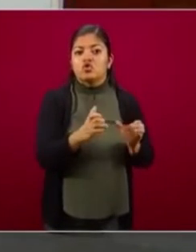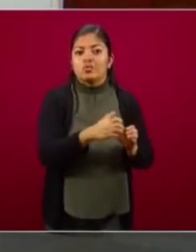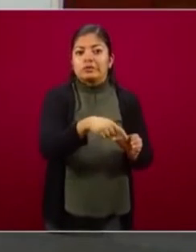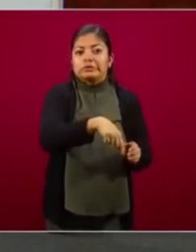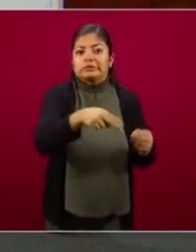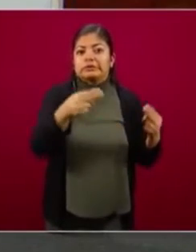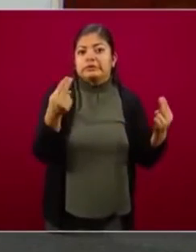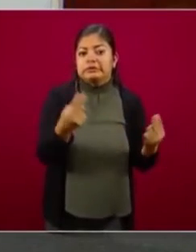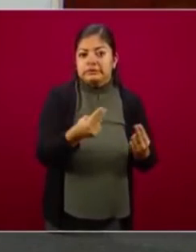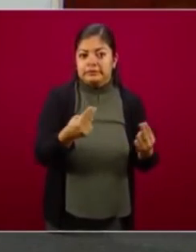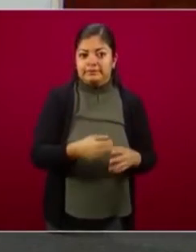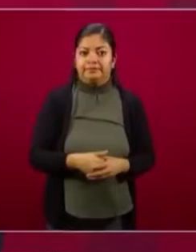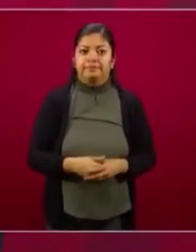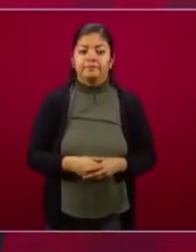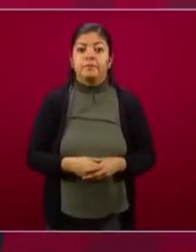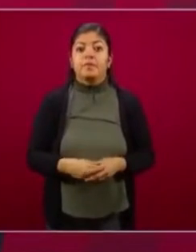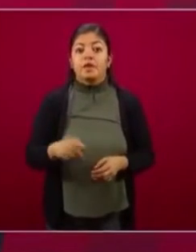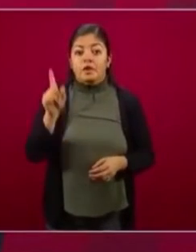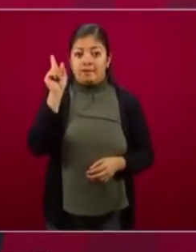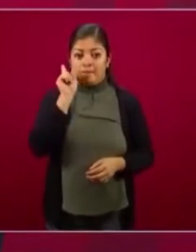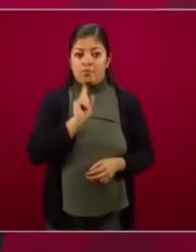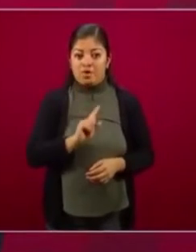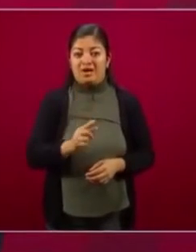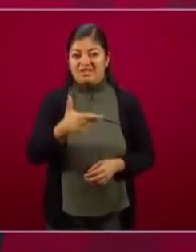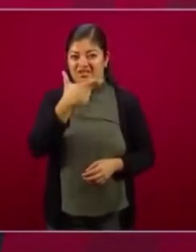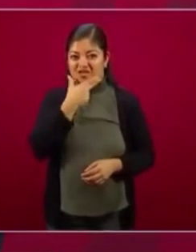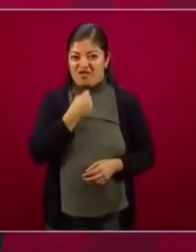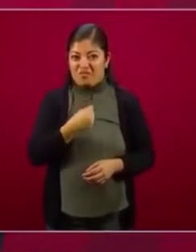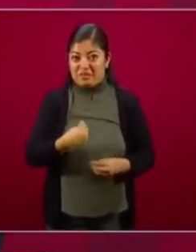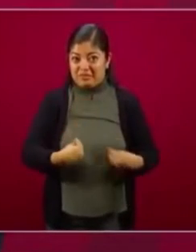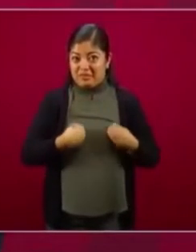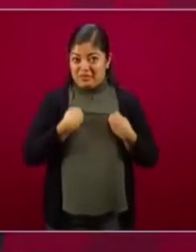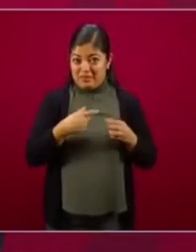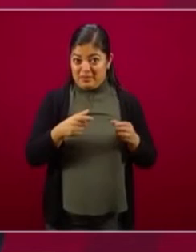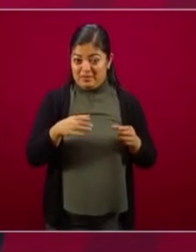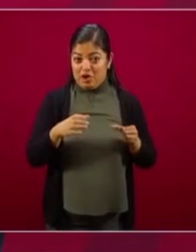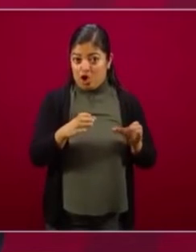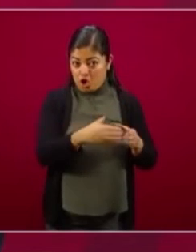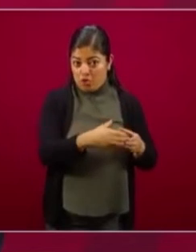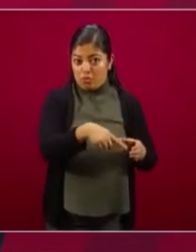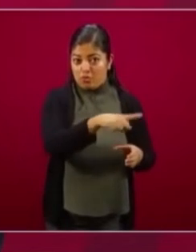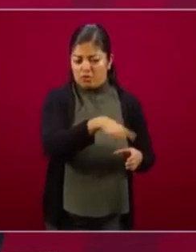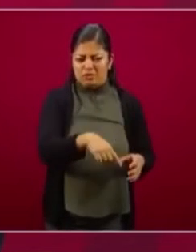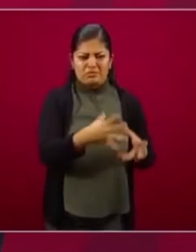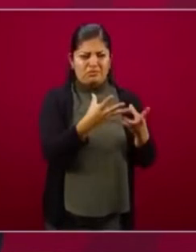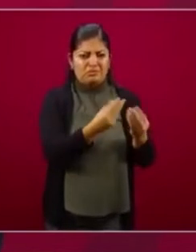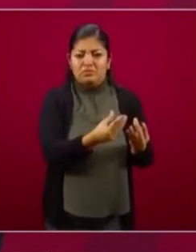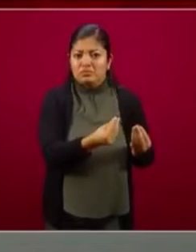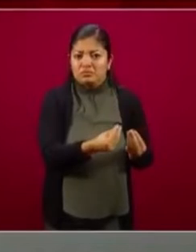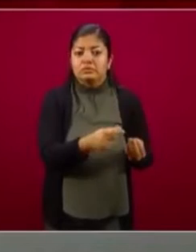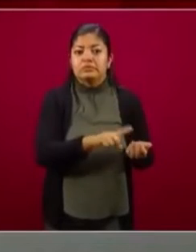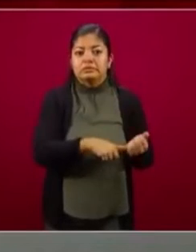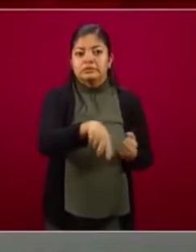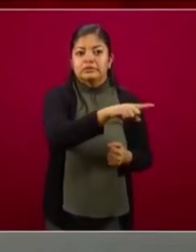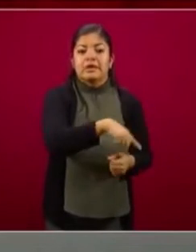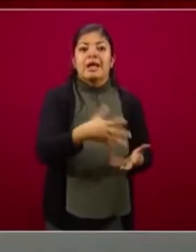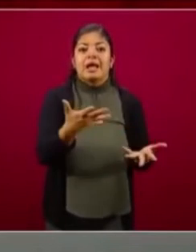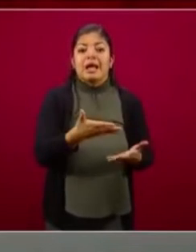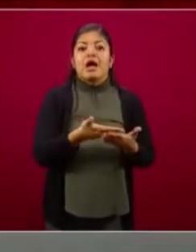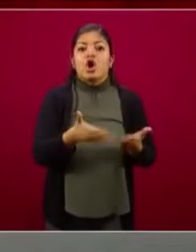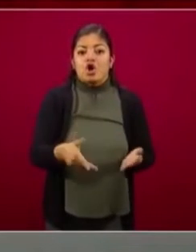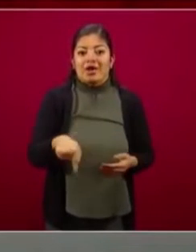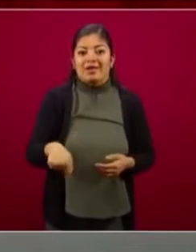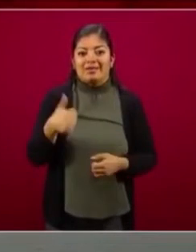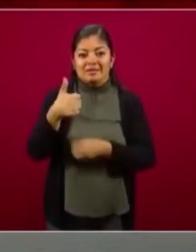las mujeres y los hombres de esas tierras decenas de miles construyeron el sexenio alrededor de